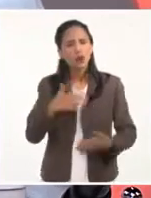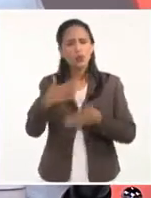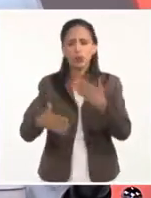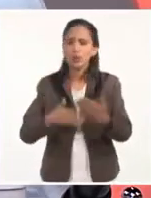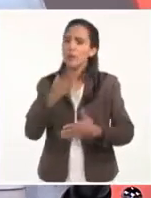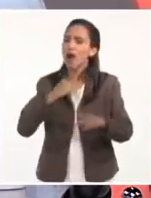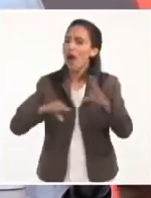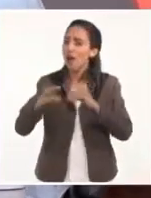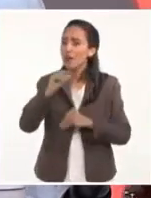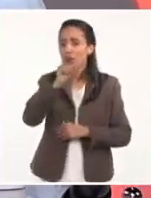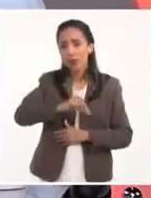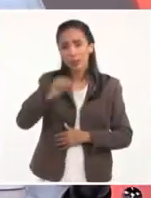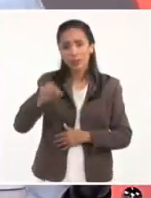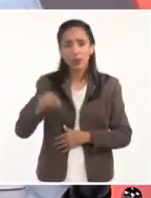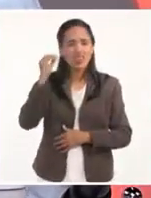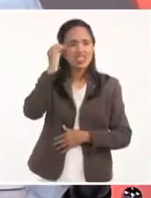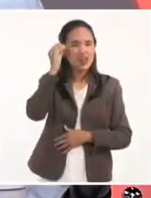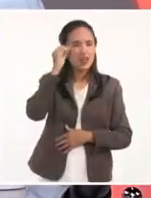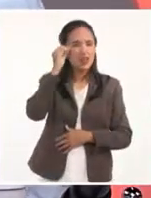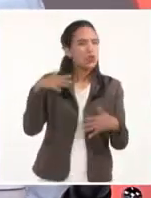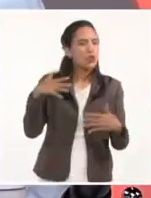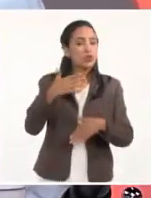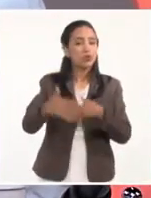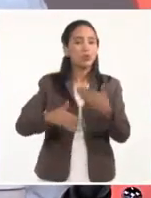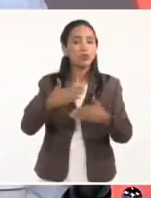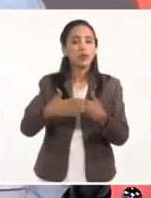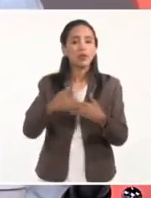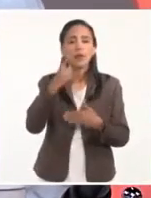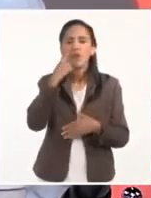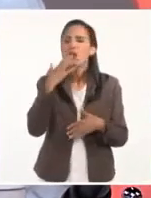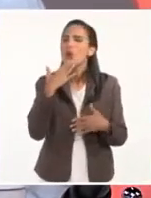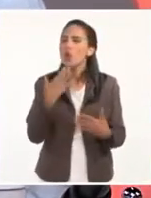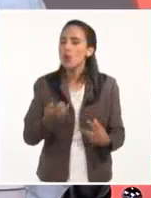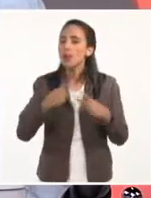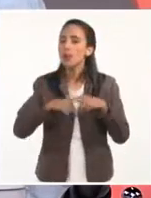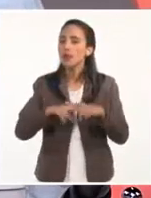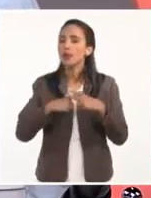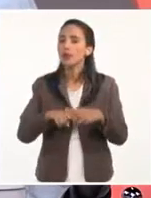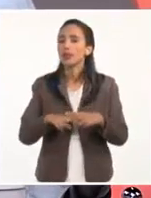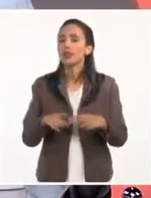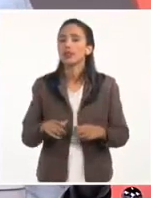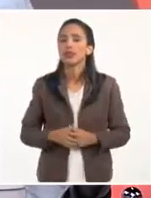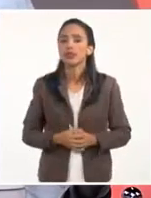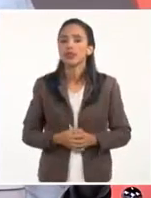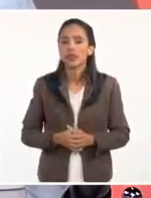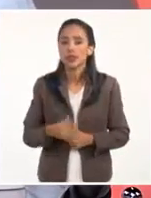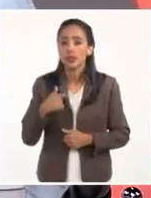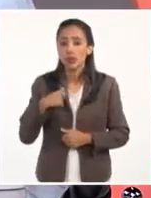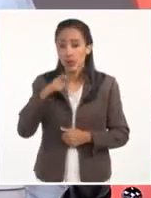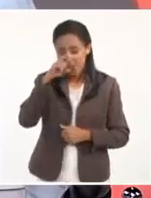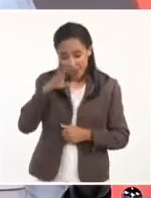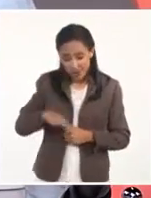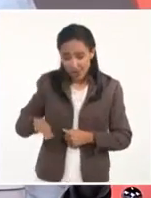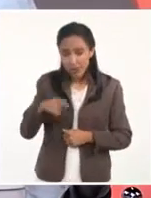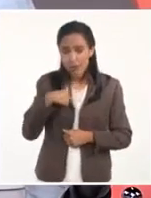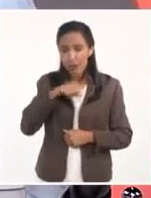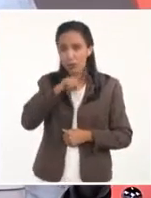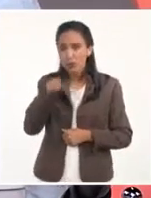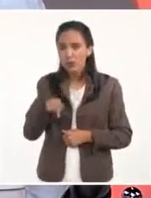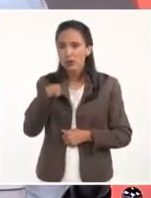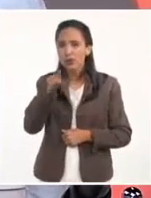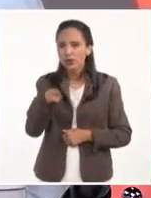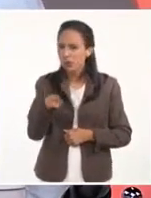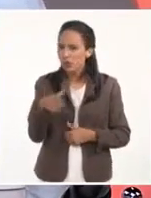gente saben cuáles son los problemas de cómo lo vamos a resolver y tu misión a la mujer a yoyo desde chiquito me ha preguntado antes de la mujer y yo decía con orgullo